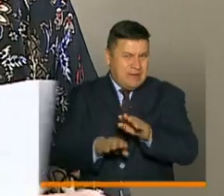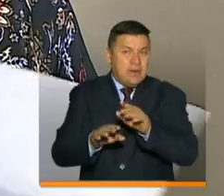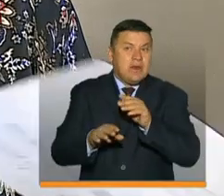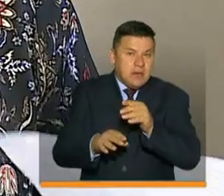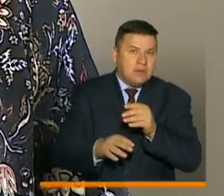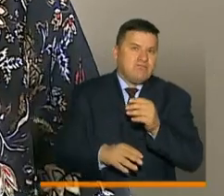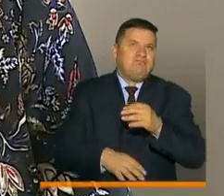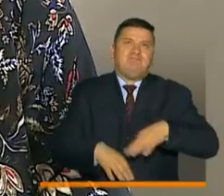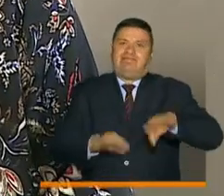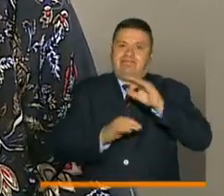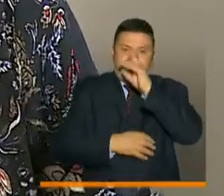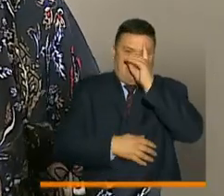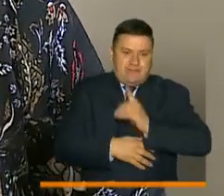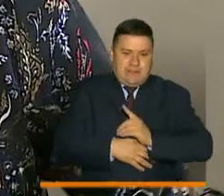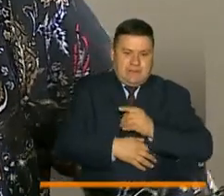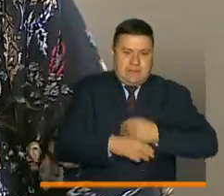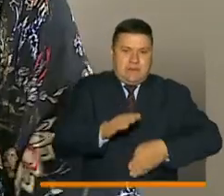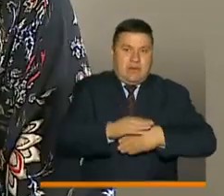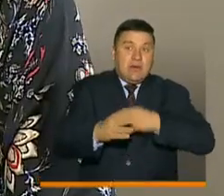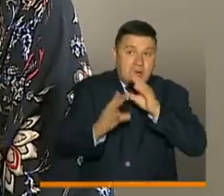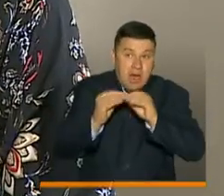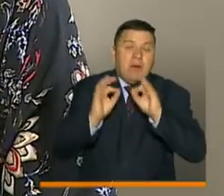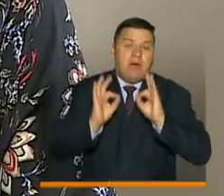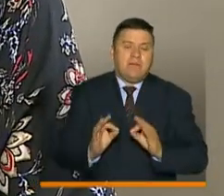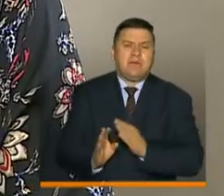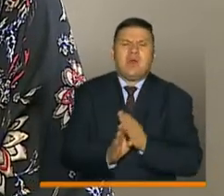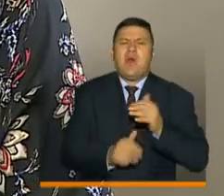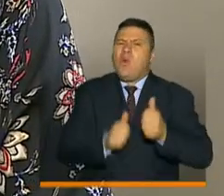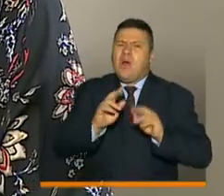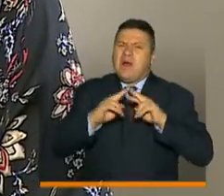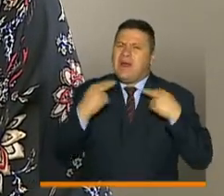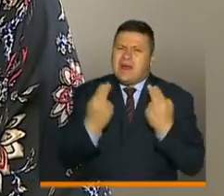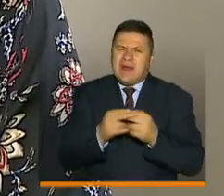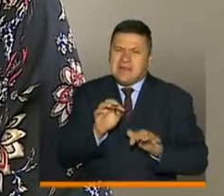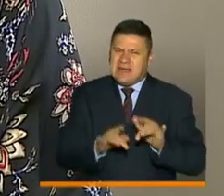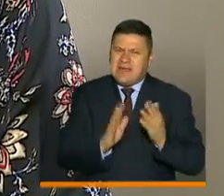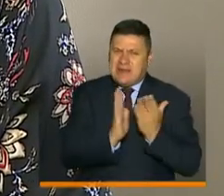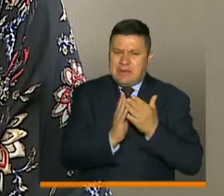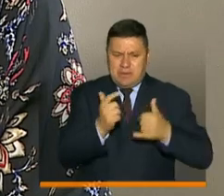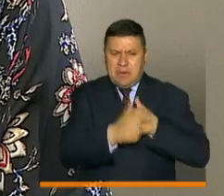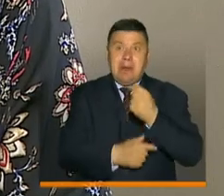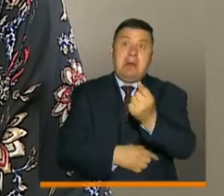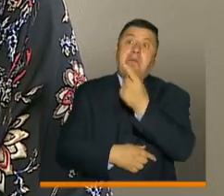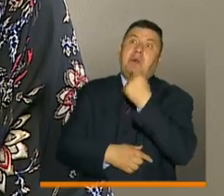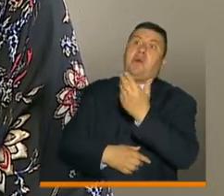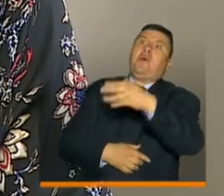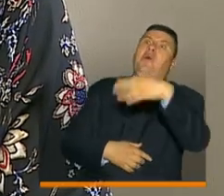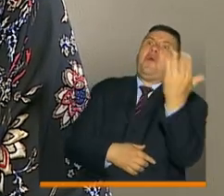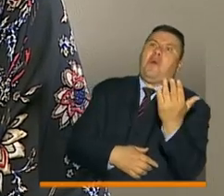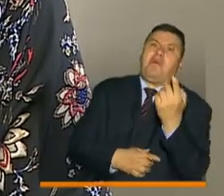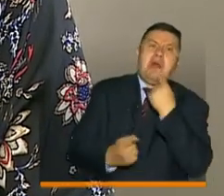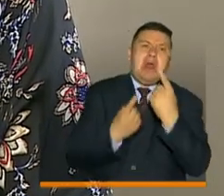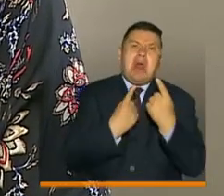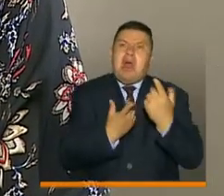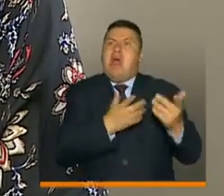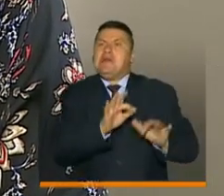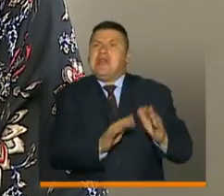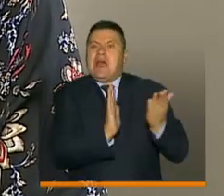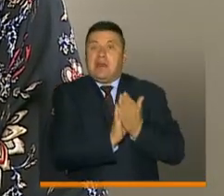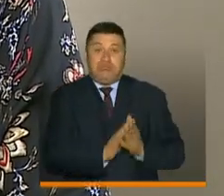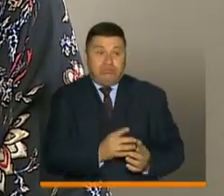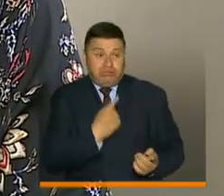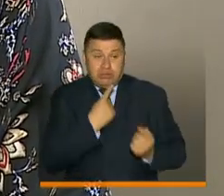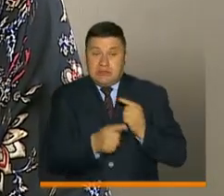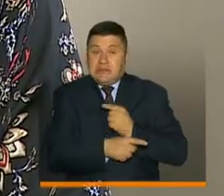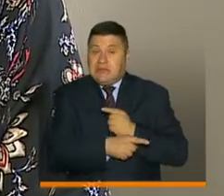en la órbita de la decisión. Continuemos. ¿Qué reuniones se han hecho con las secretarías? Porque me preguntaban, bueno, ¿y cómo es el diálogo? Bueno, el diálogo